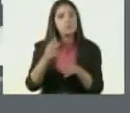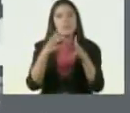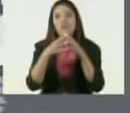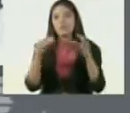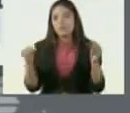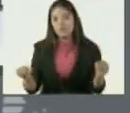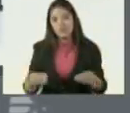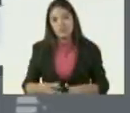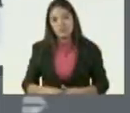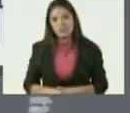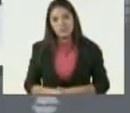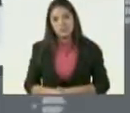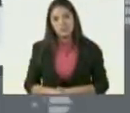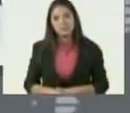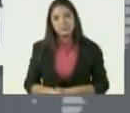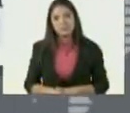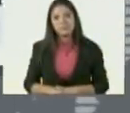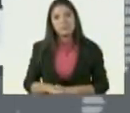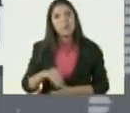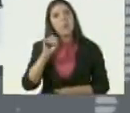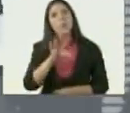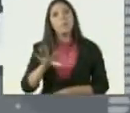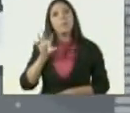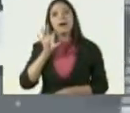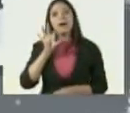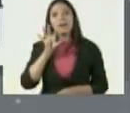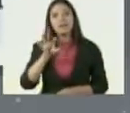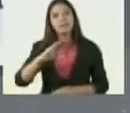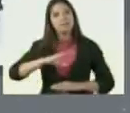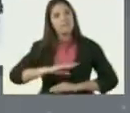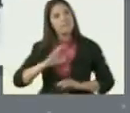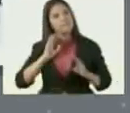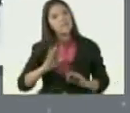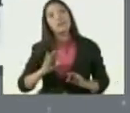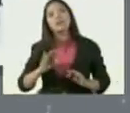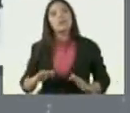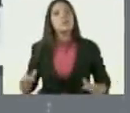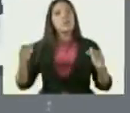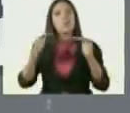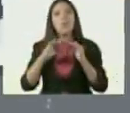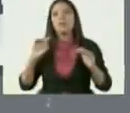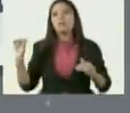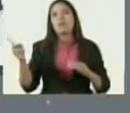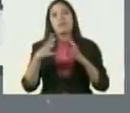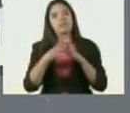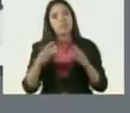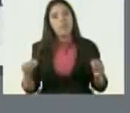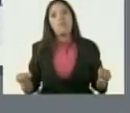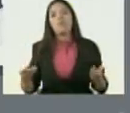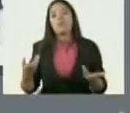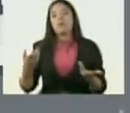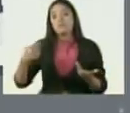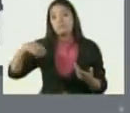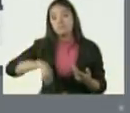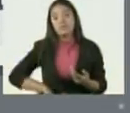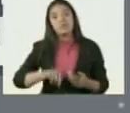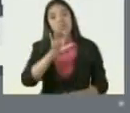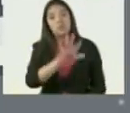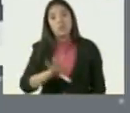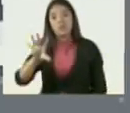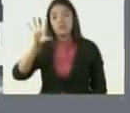todas. Un país que construya el bienestar común, donde se invierta las riquezas de nuestra